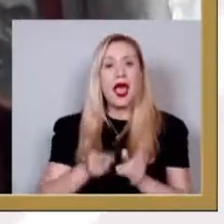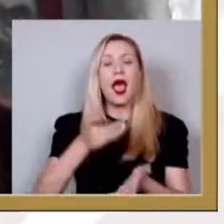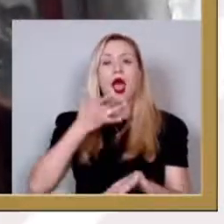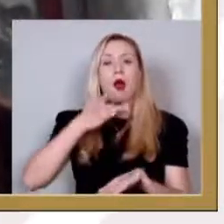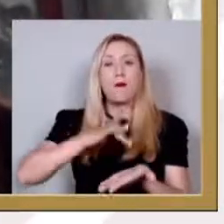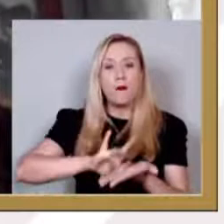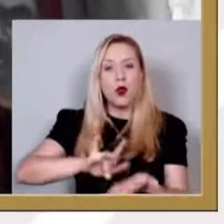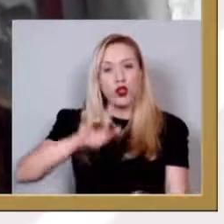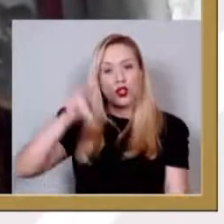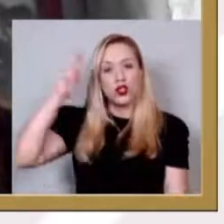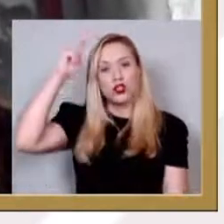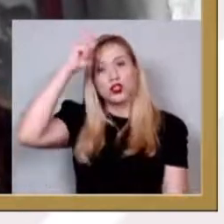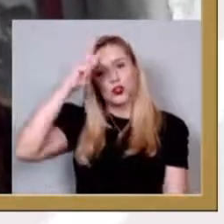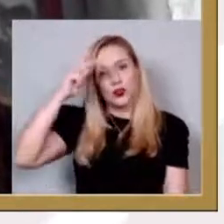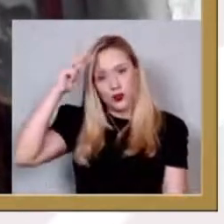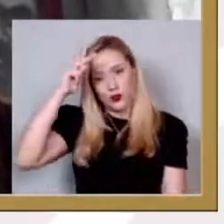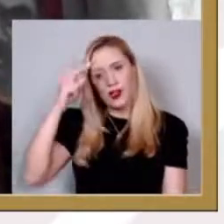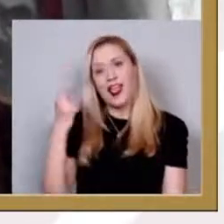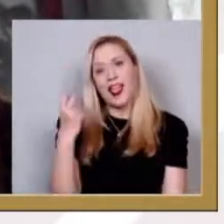psicológico. Y bueno, pues